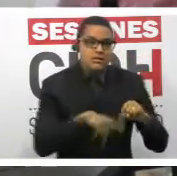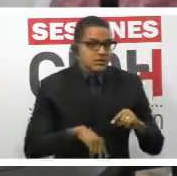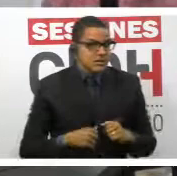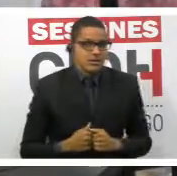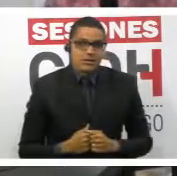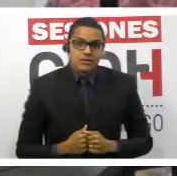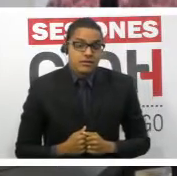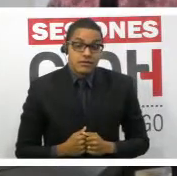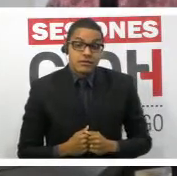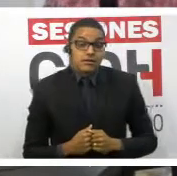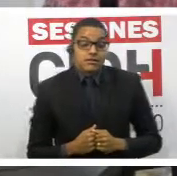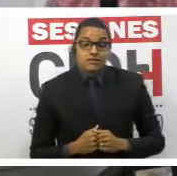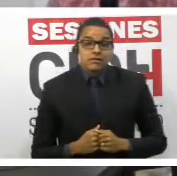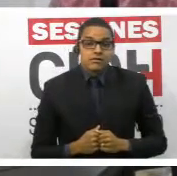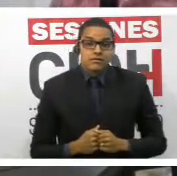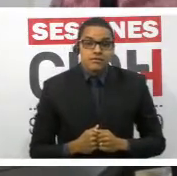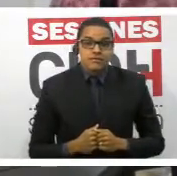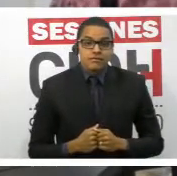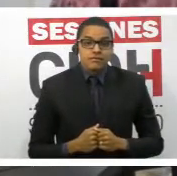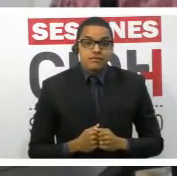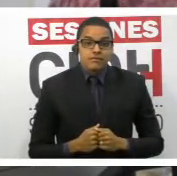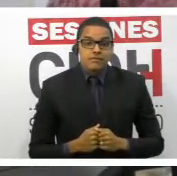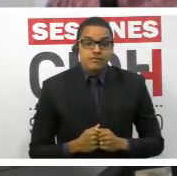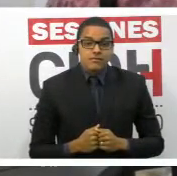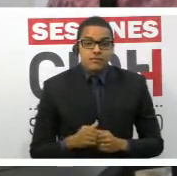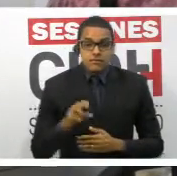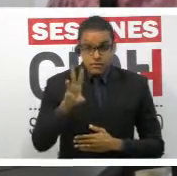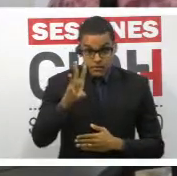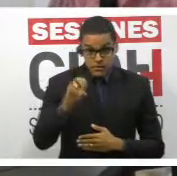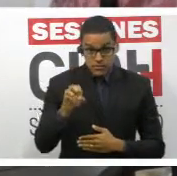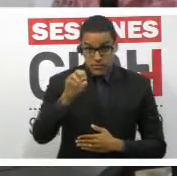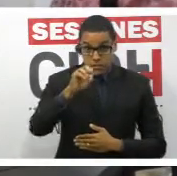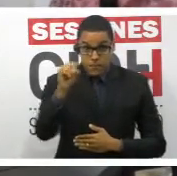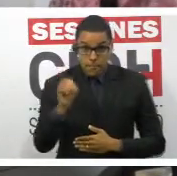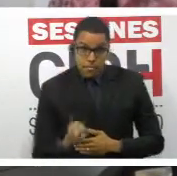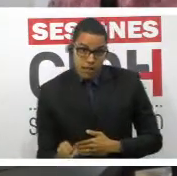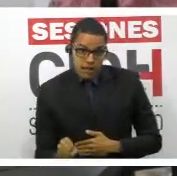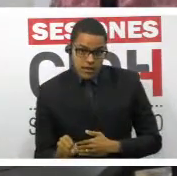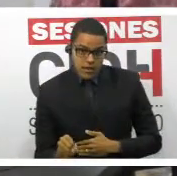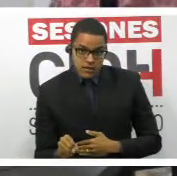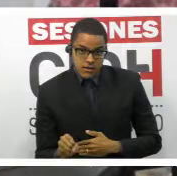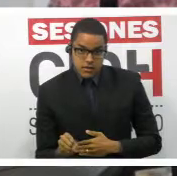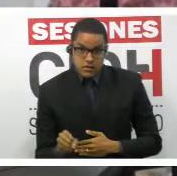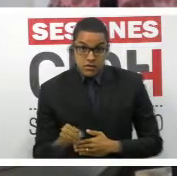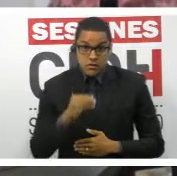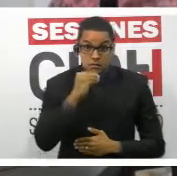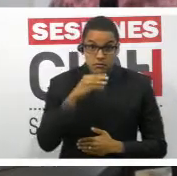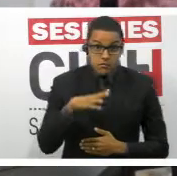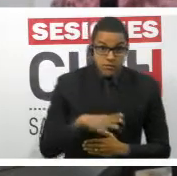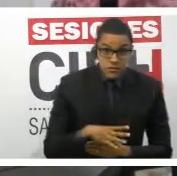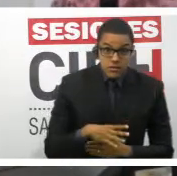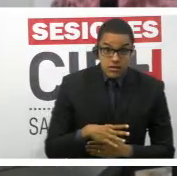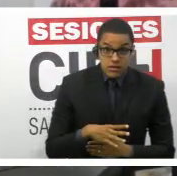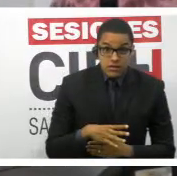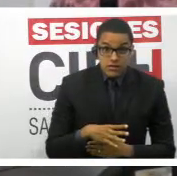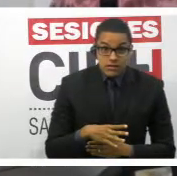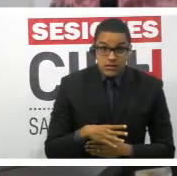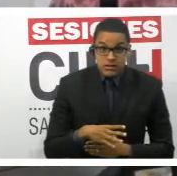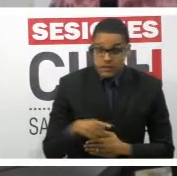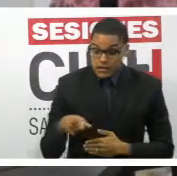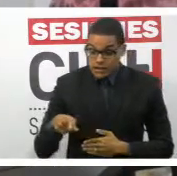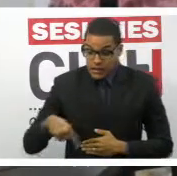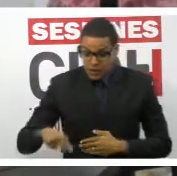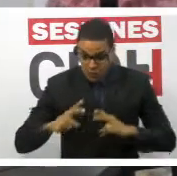que más de un 60 por ciento tiene más de 5 años sin hacerse un estudio papanicolau pero es